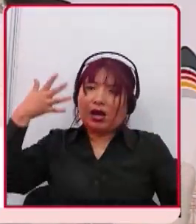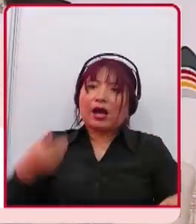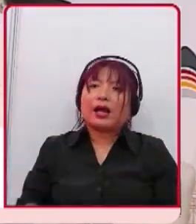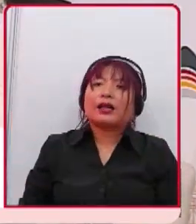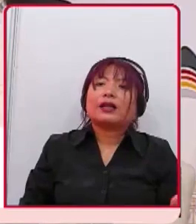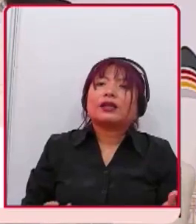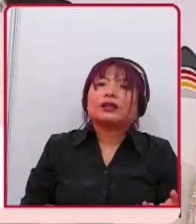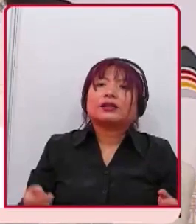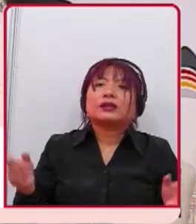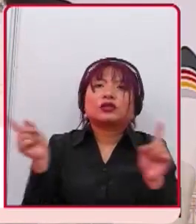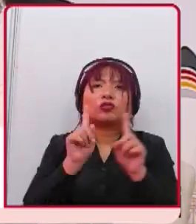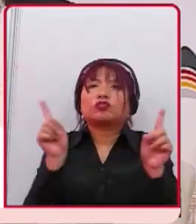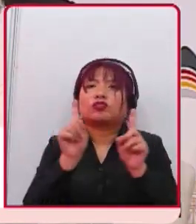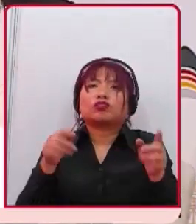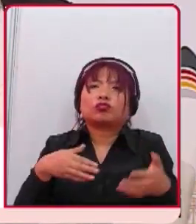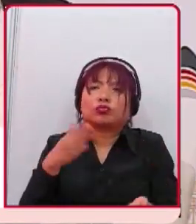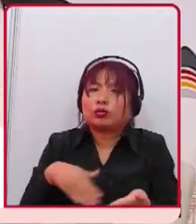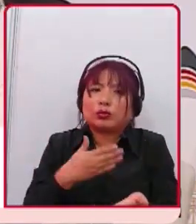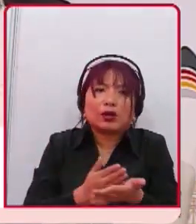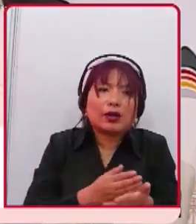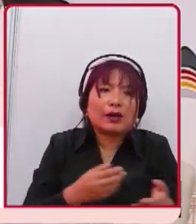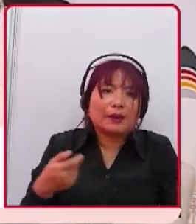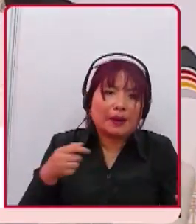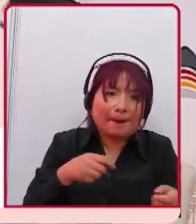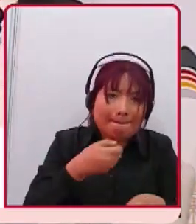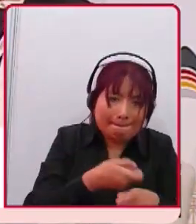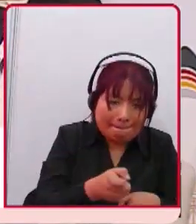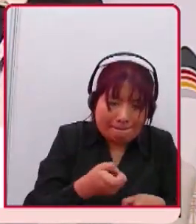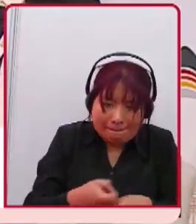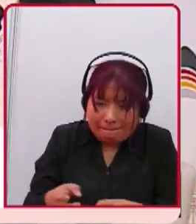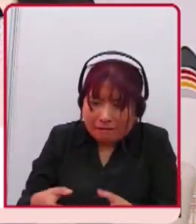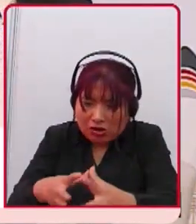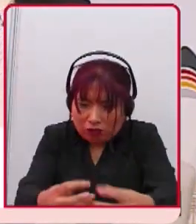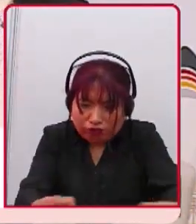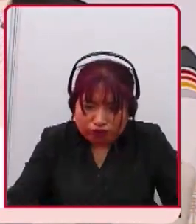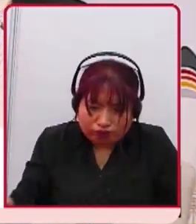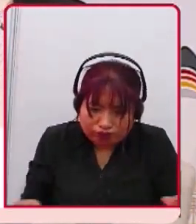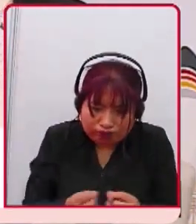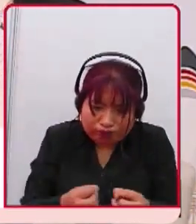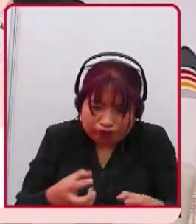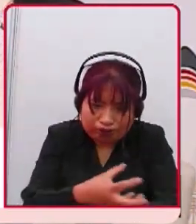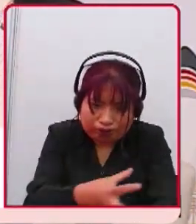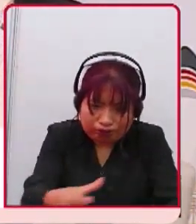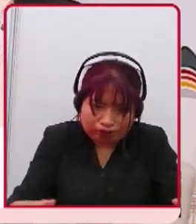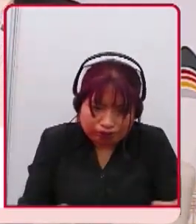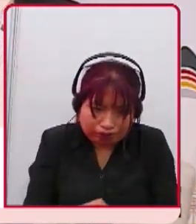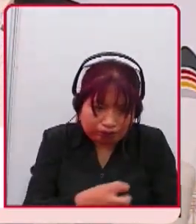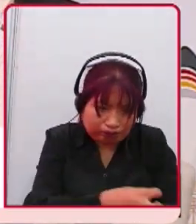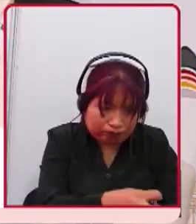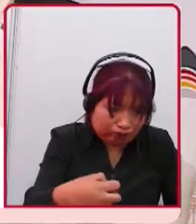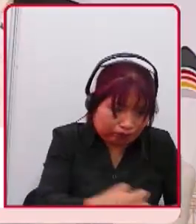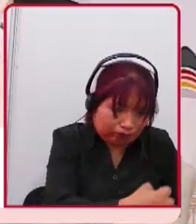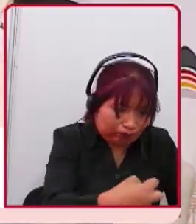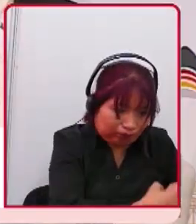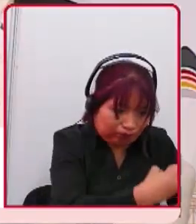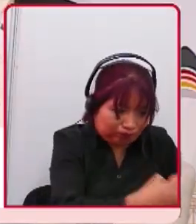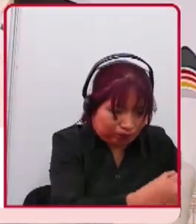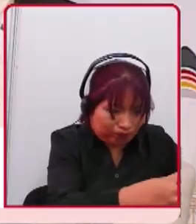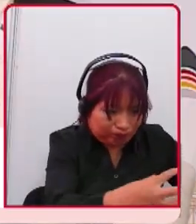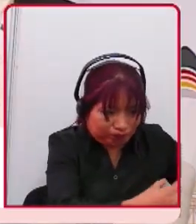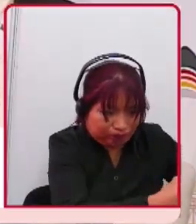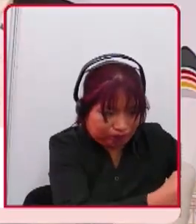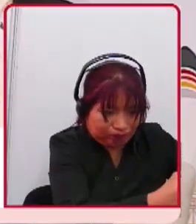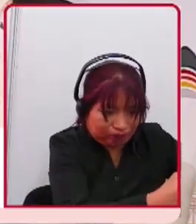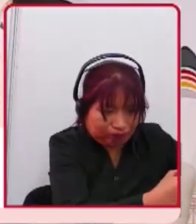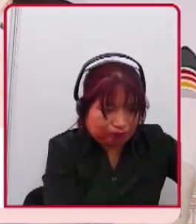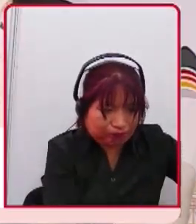el revestimiento o dañar el revestimiento del molino. ¿La carga de bolas la mantenían constante? ¿Mantenían siempre como factor constante? En todo este proceso es una de las